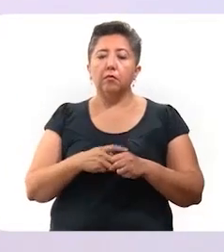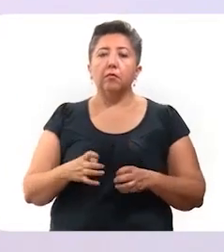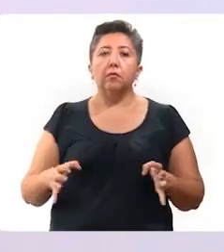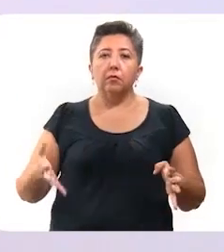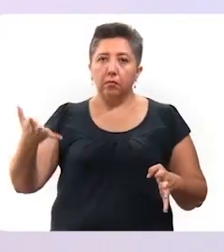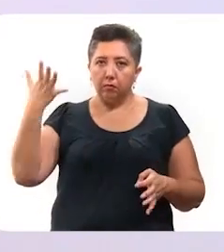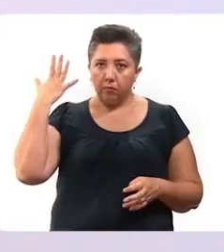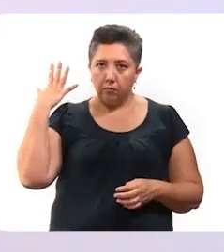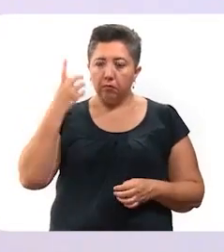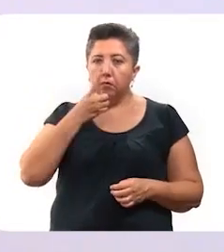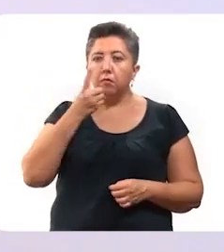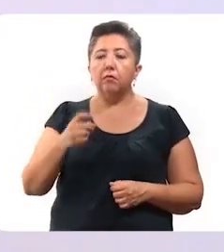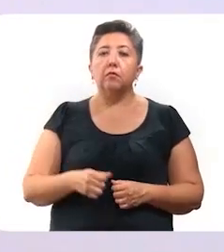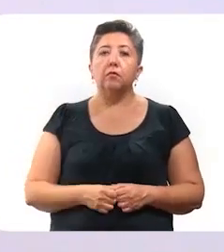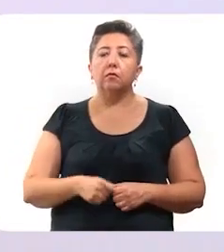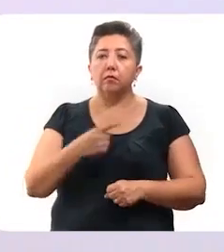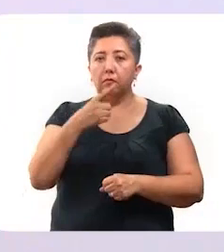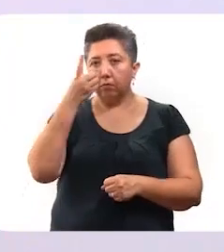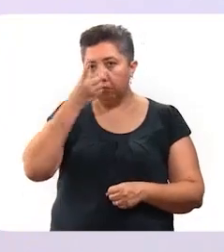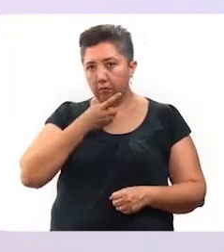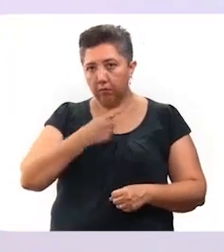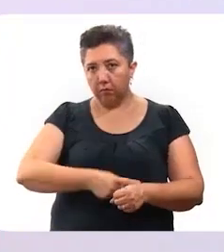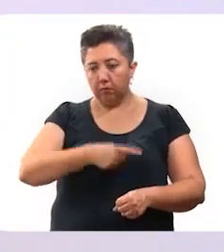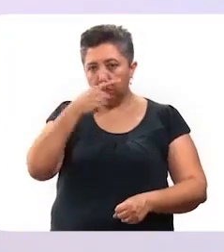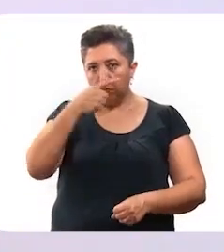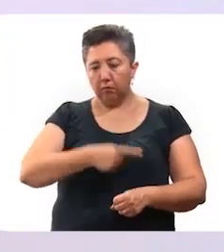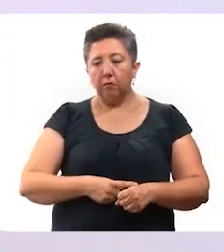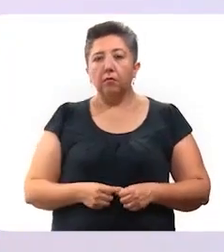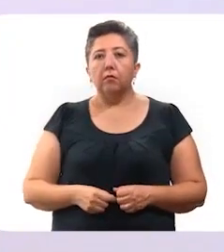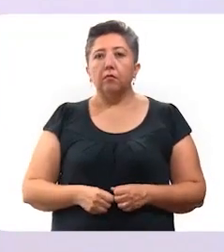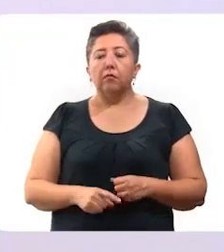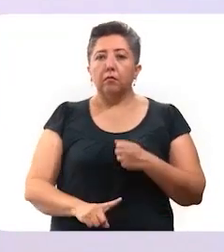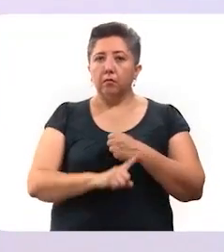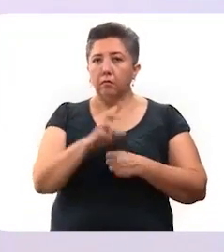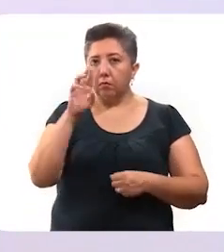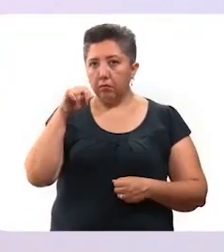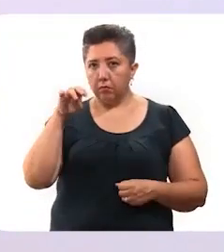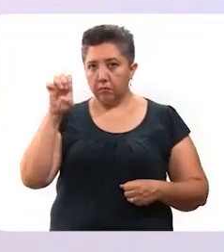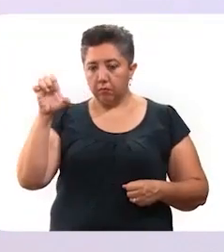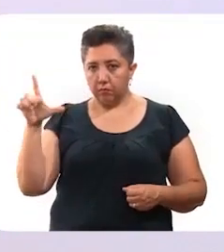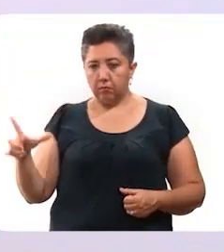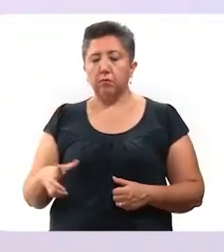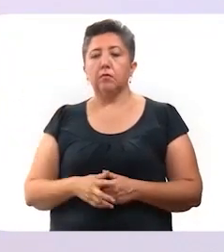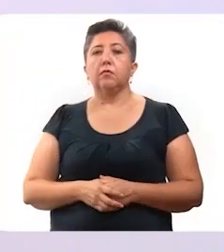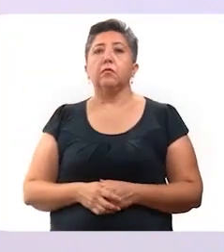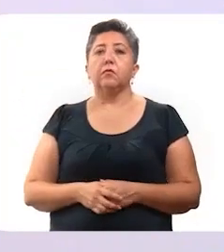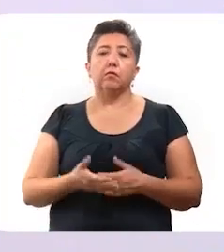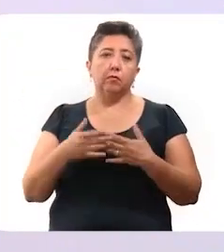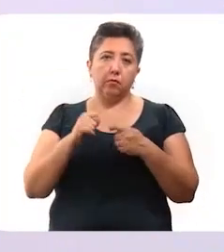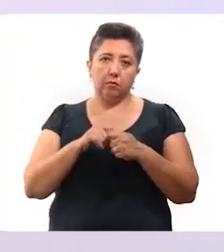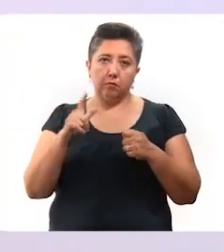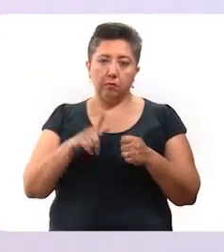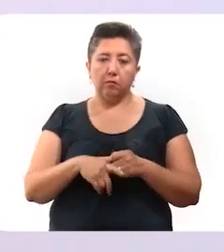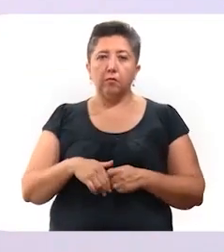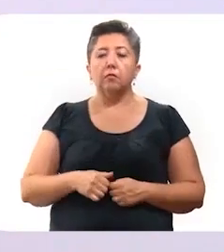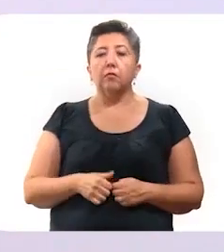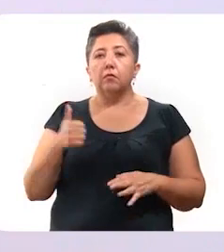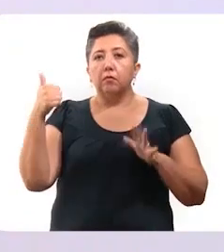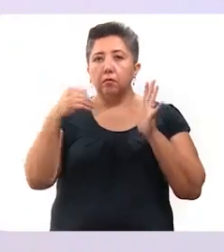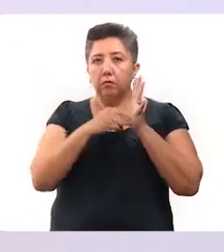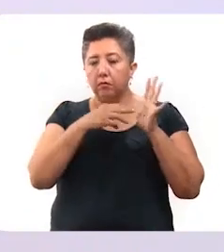principales enfermedades se encontraban diabetes, hipertensión e insuficiencia renal crónica. En total son